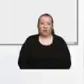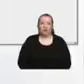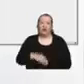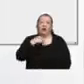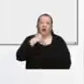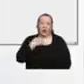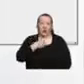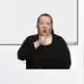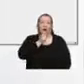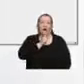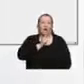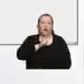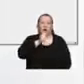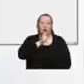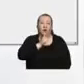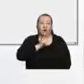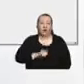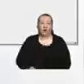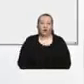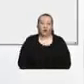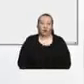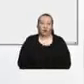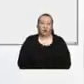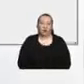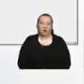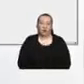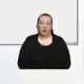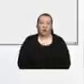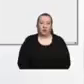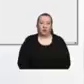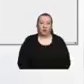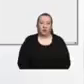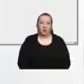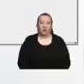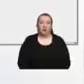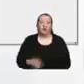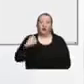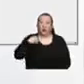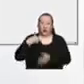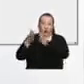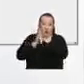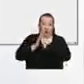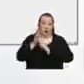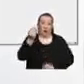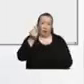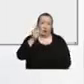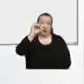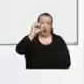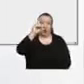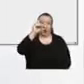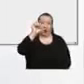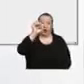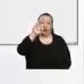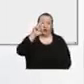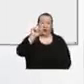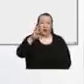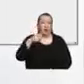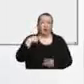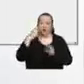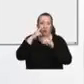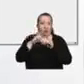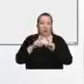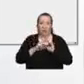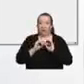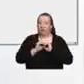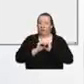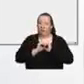aguantar entonces que yo les pido presto de brecha me conozco nunca conocí a santo ciclo